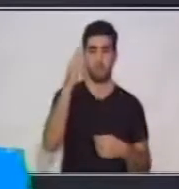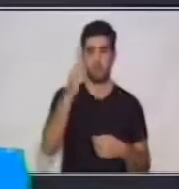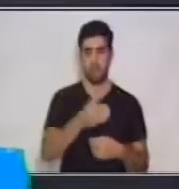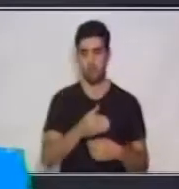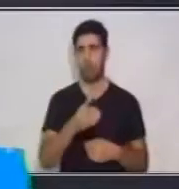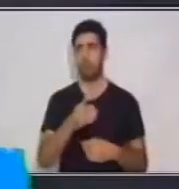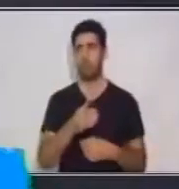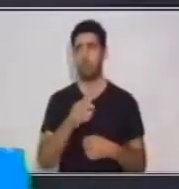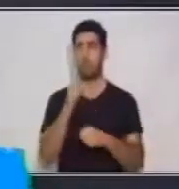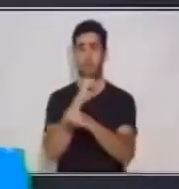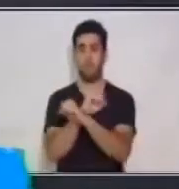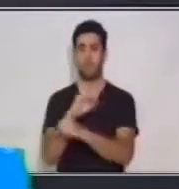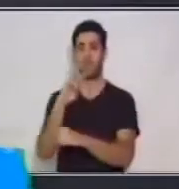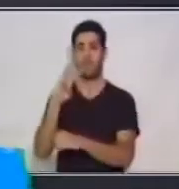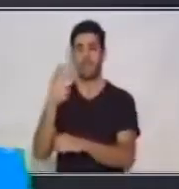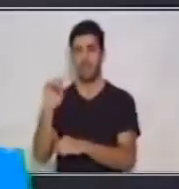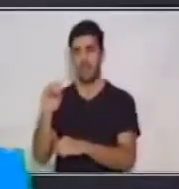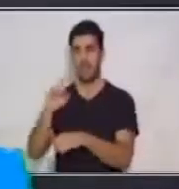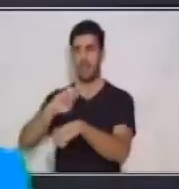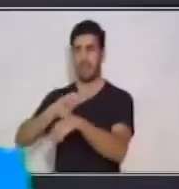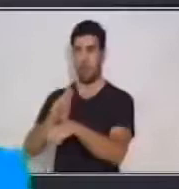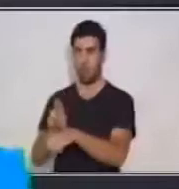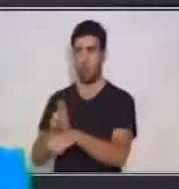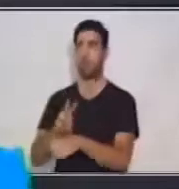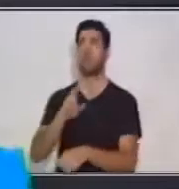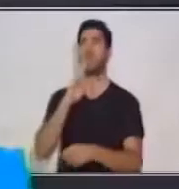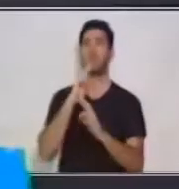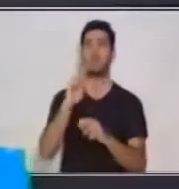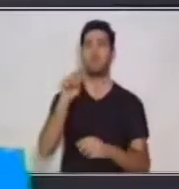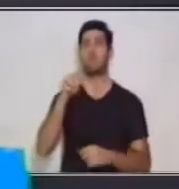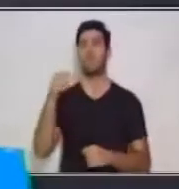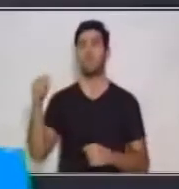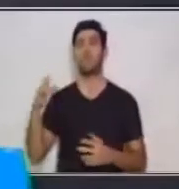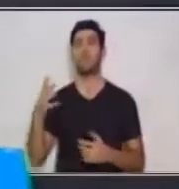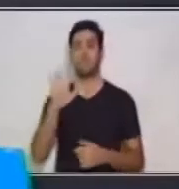Por 30 segundos va a recorrer